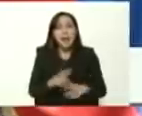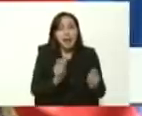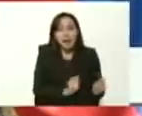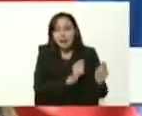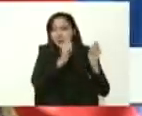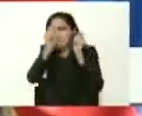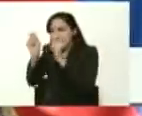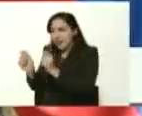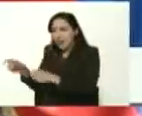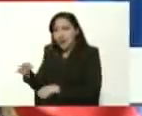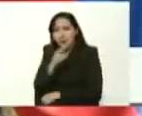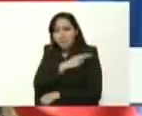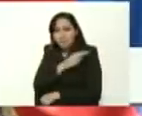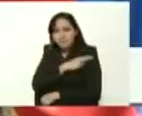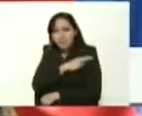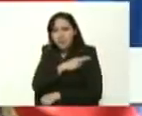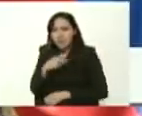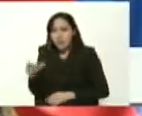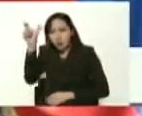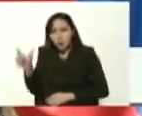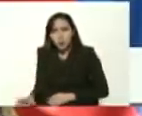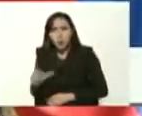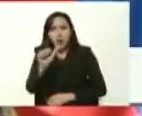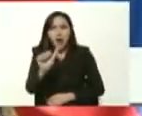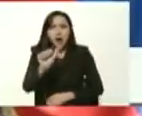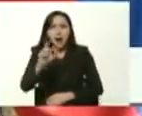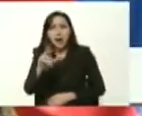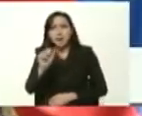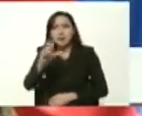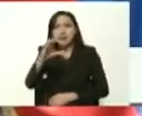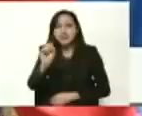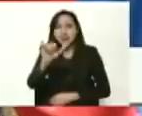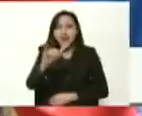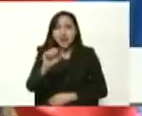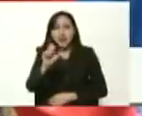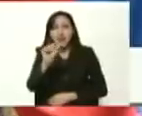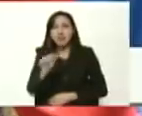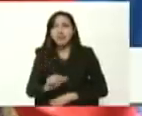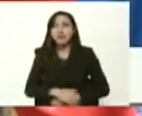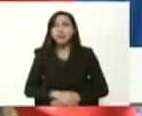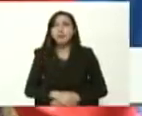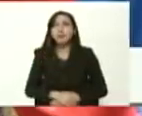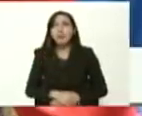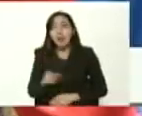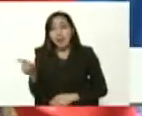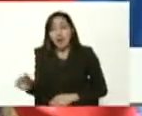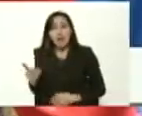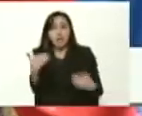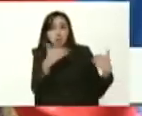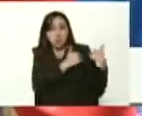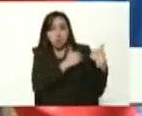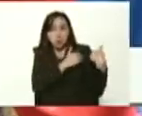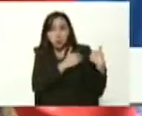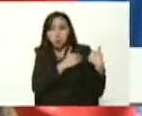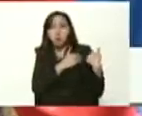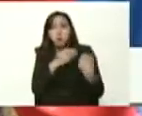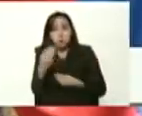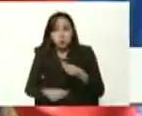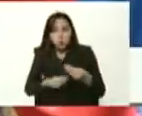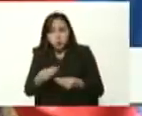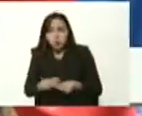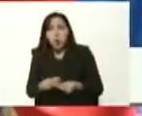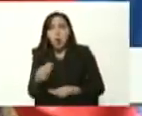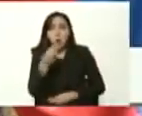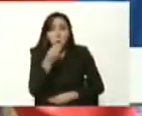ciudadana Amelis Araceli Cabrera Gómez, era la encargada de suministrar alimentos